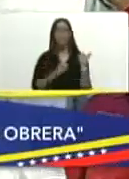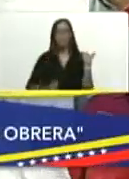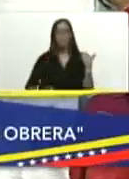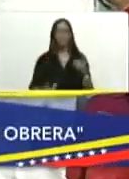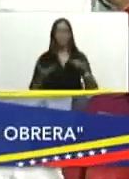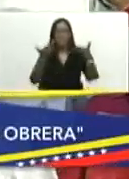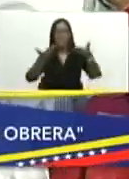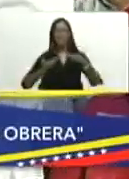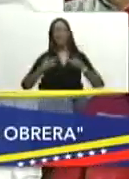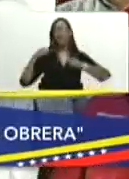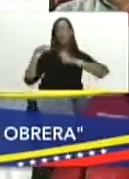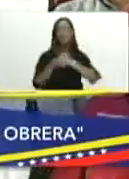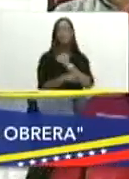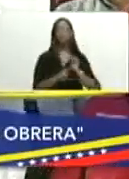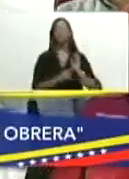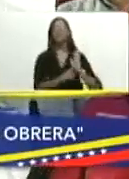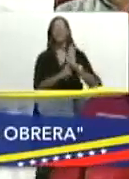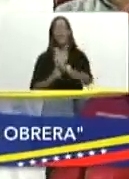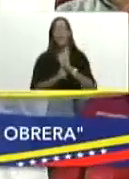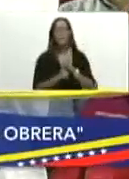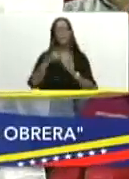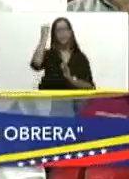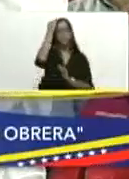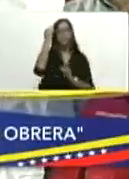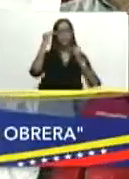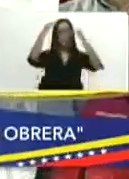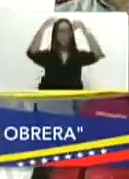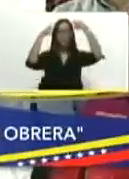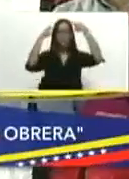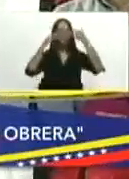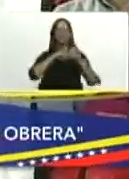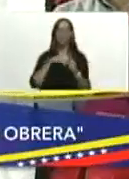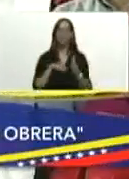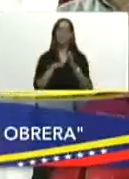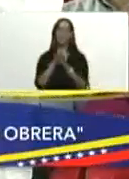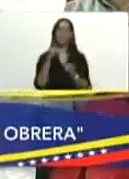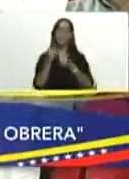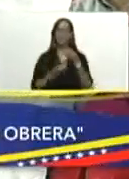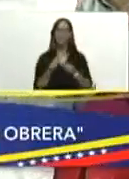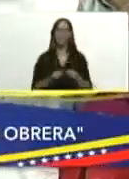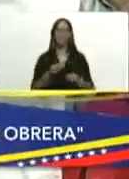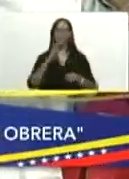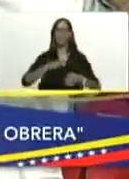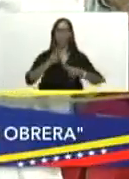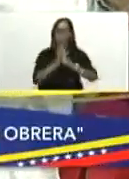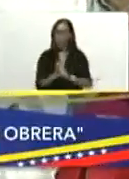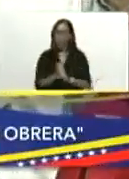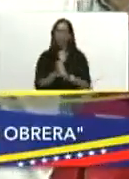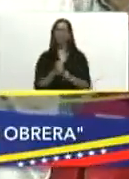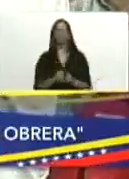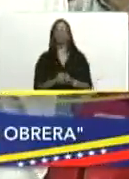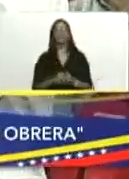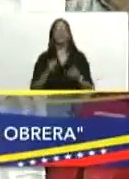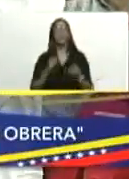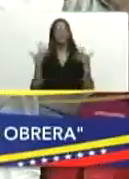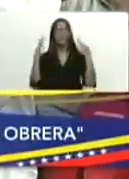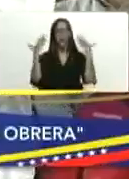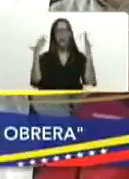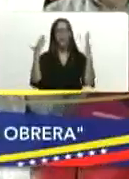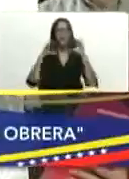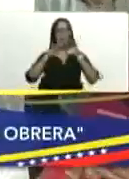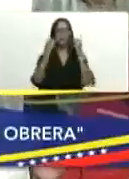legado profundo El ejemplo y el pensamiento del comandante Chávez nosotros vamos a seguir haciendo estoy convencido de eso así que un aplauso para